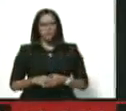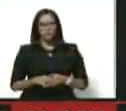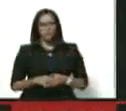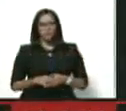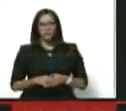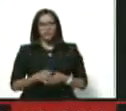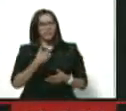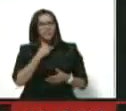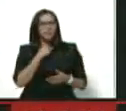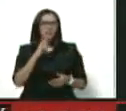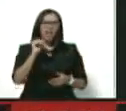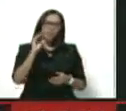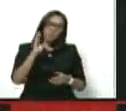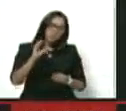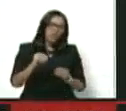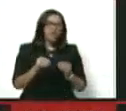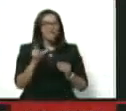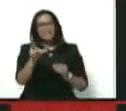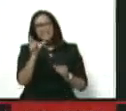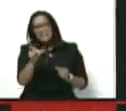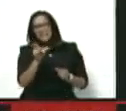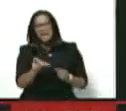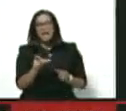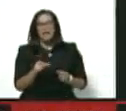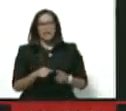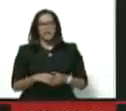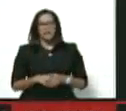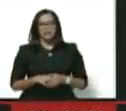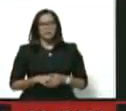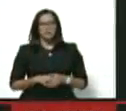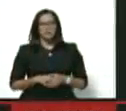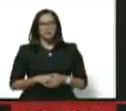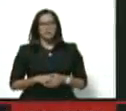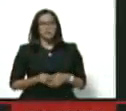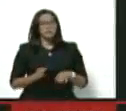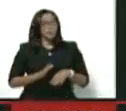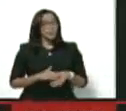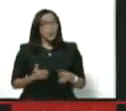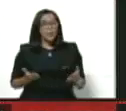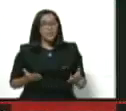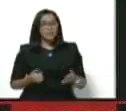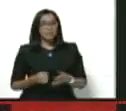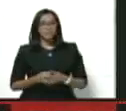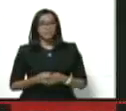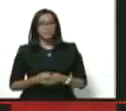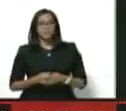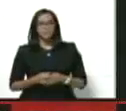gusta criticar, los que les gusta hablar, ¿no? Porque...